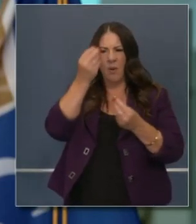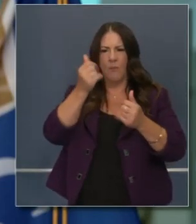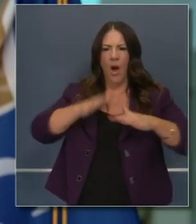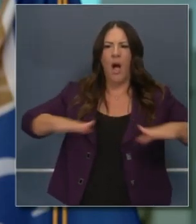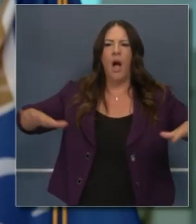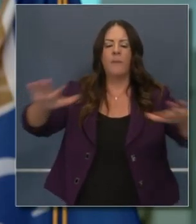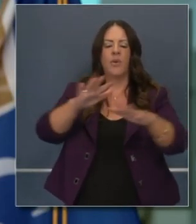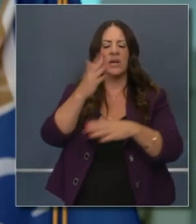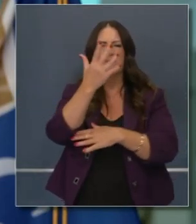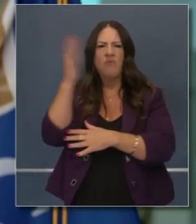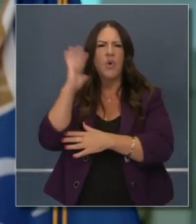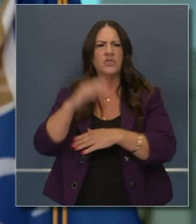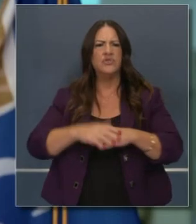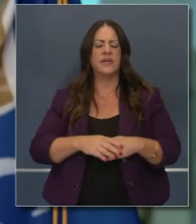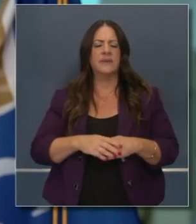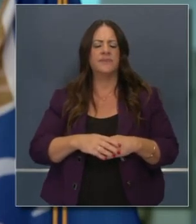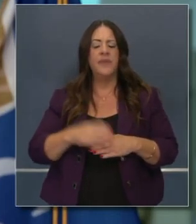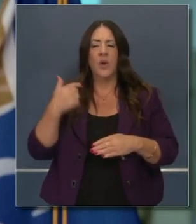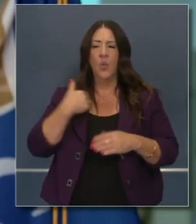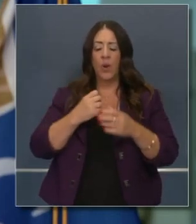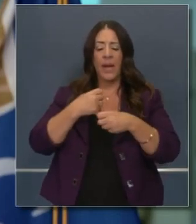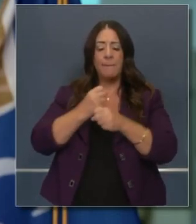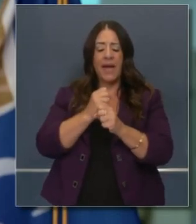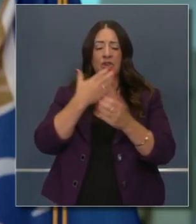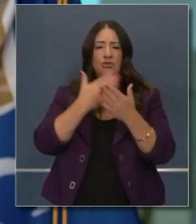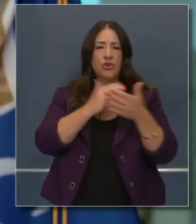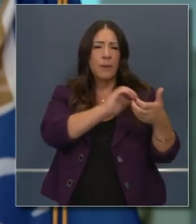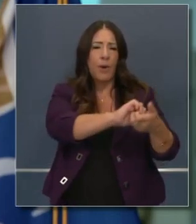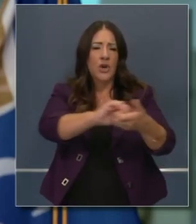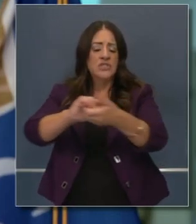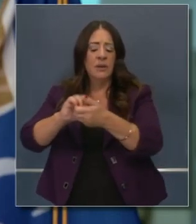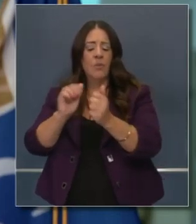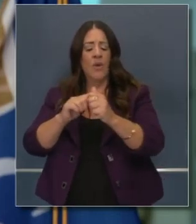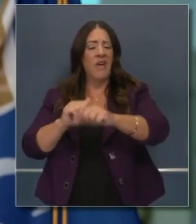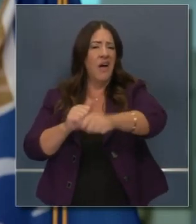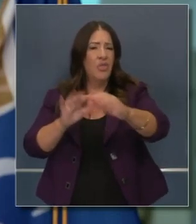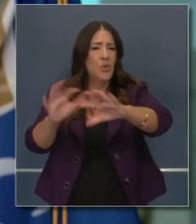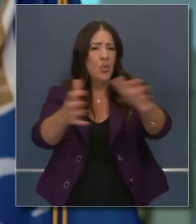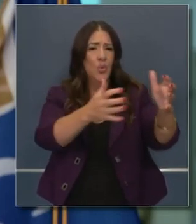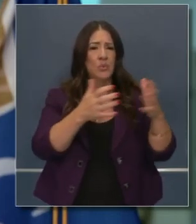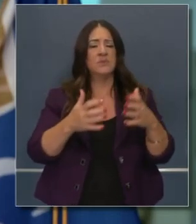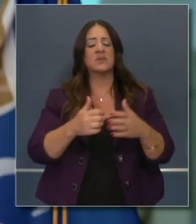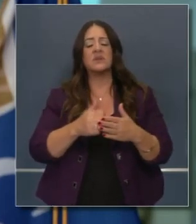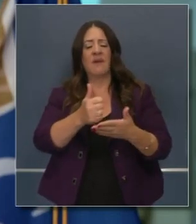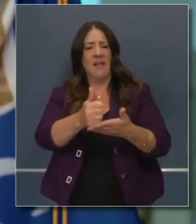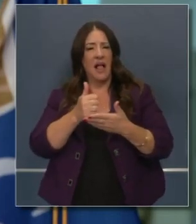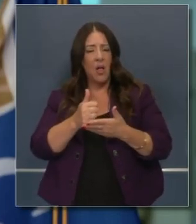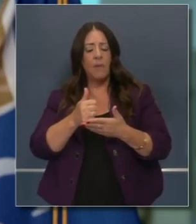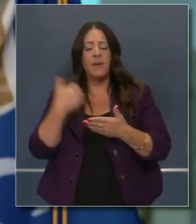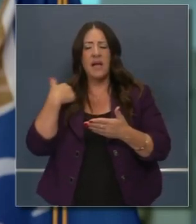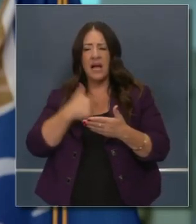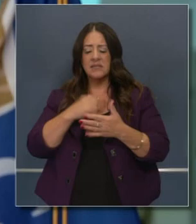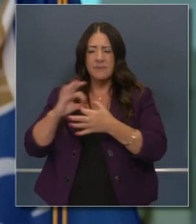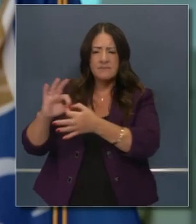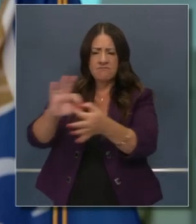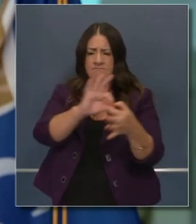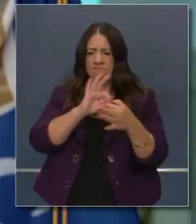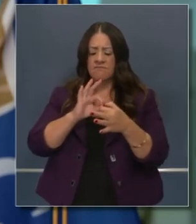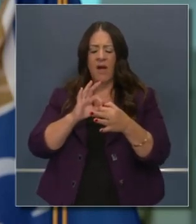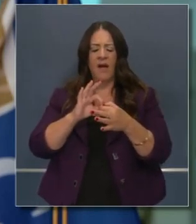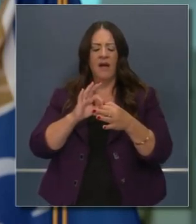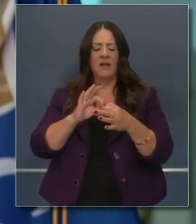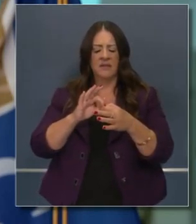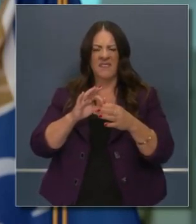bosques en terreno federal que el gobierno federal mismo. Es una nueva sociedad que está tomando forma. Avanzará